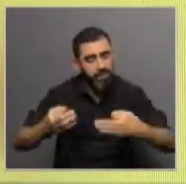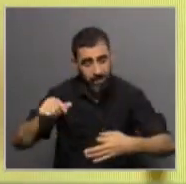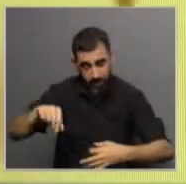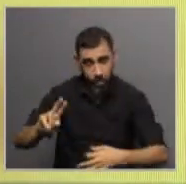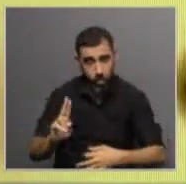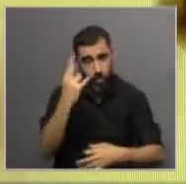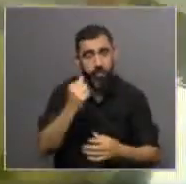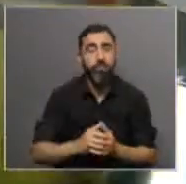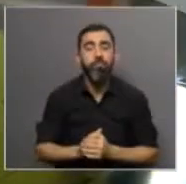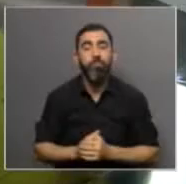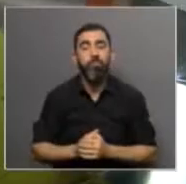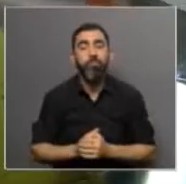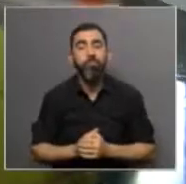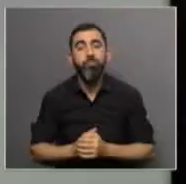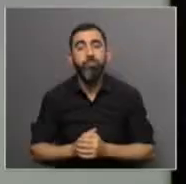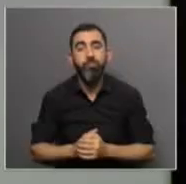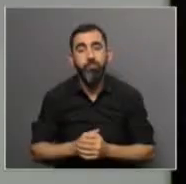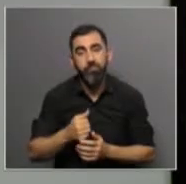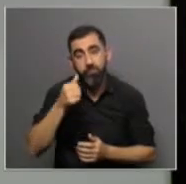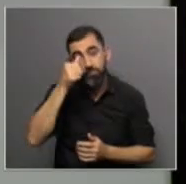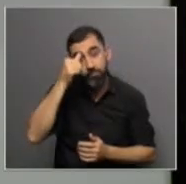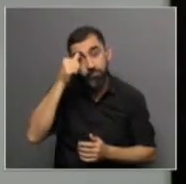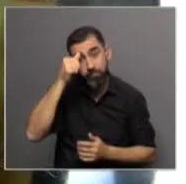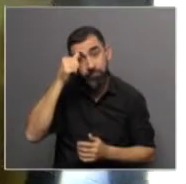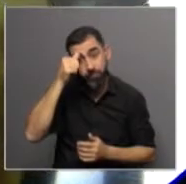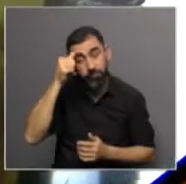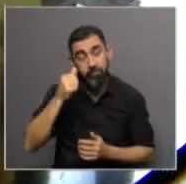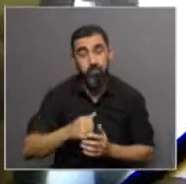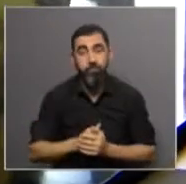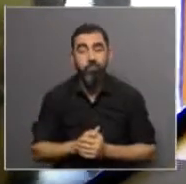Uruguay. Bien, vemos la última parte del informe sobre arañas.